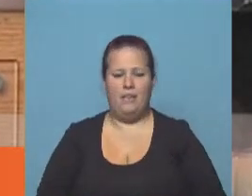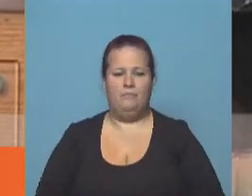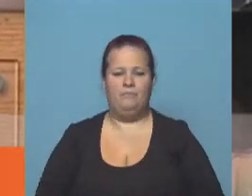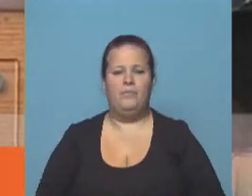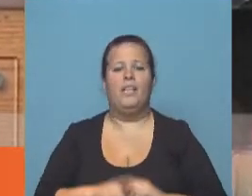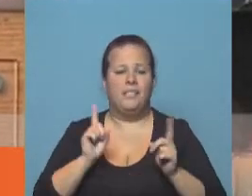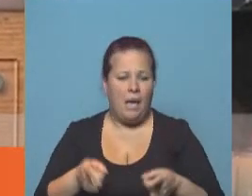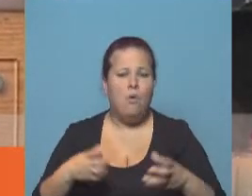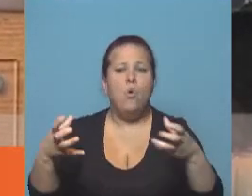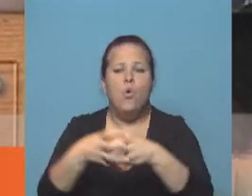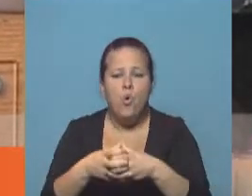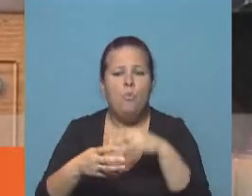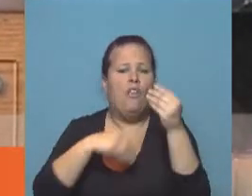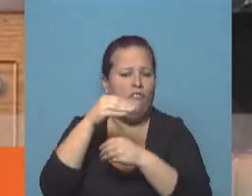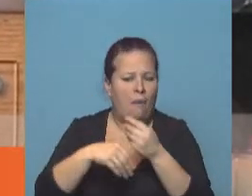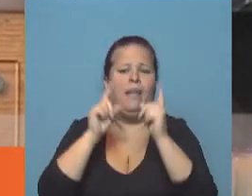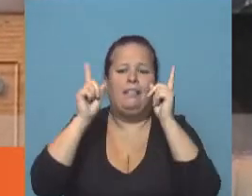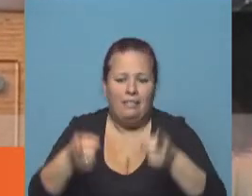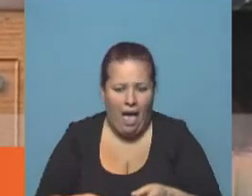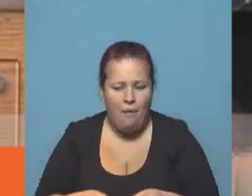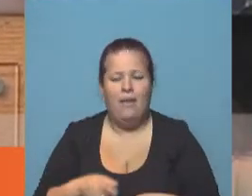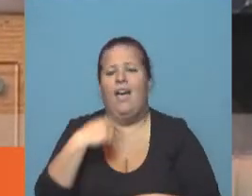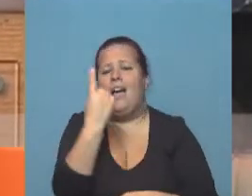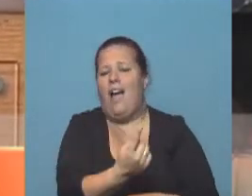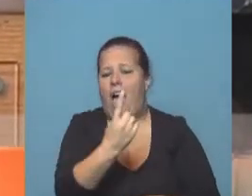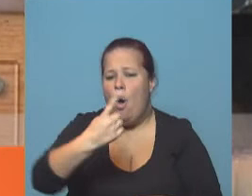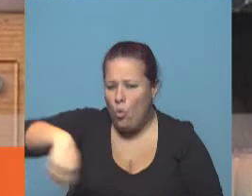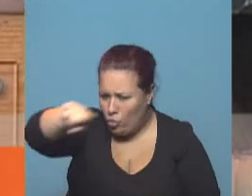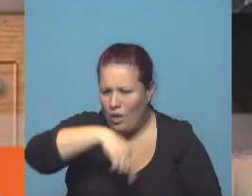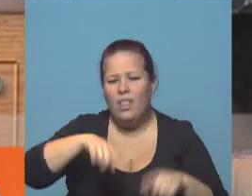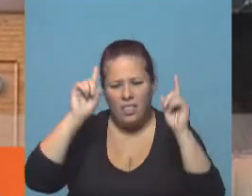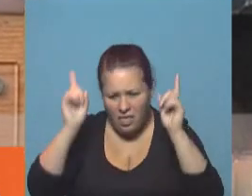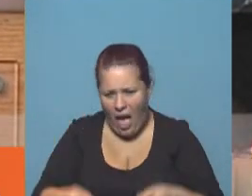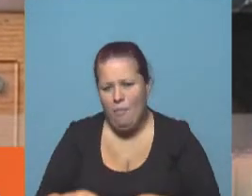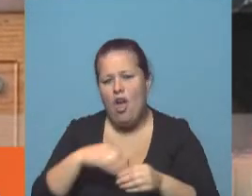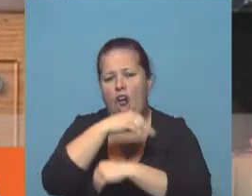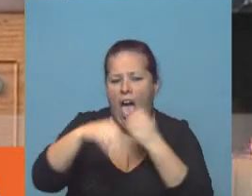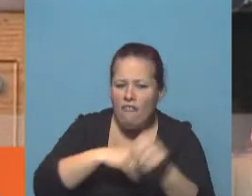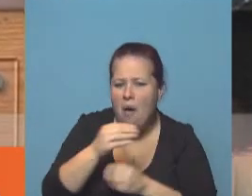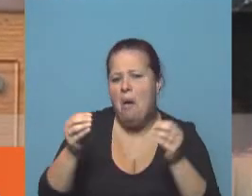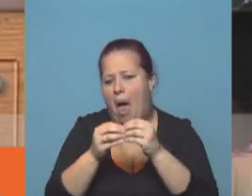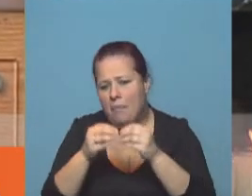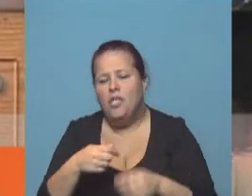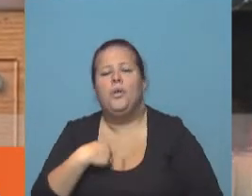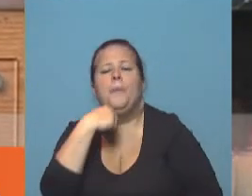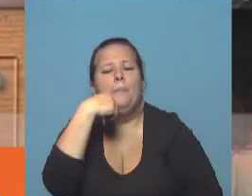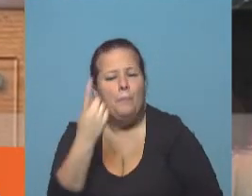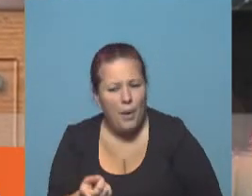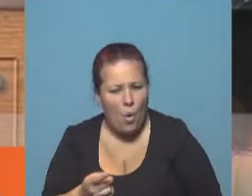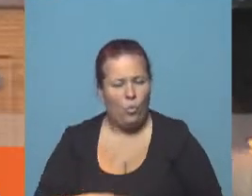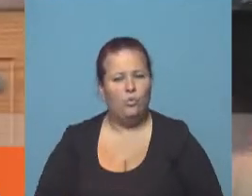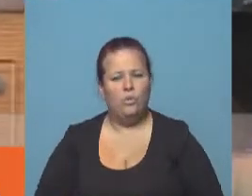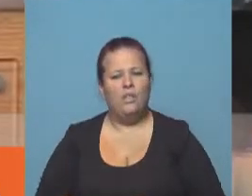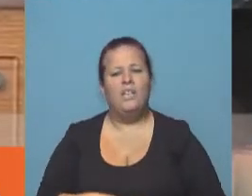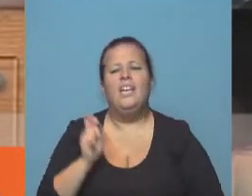les ha pasado a los grupos de familiares, les debe pasar a cada uno de ustedes con sus seres queridos. Pregunto,